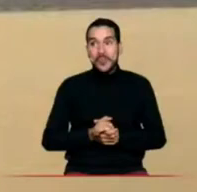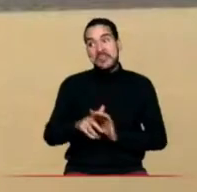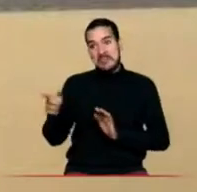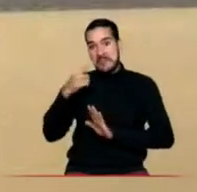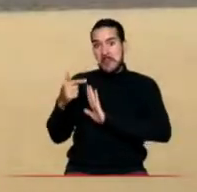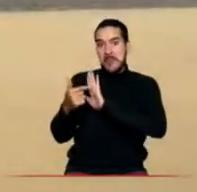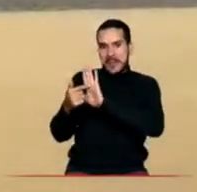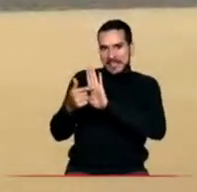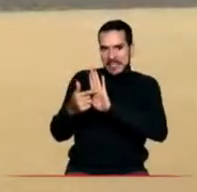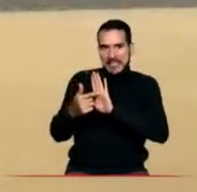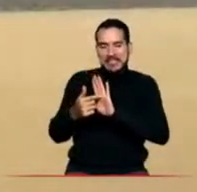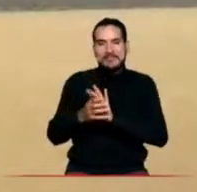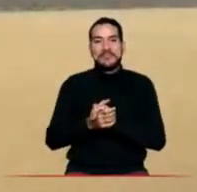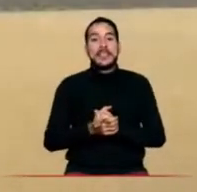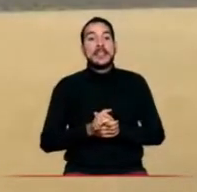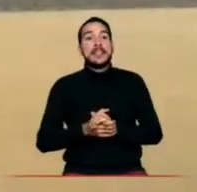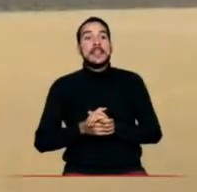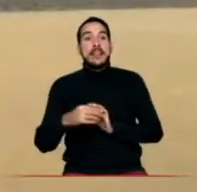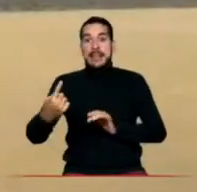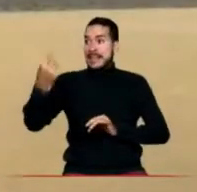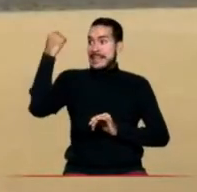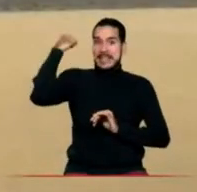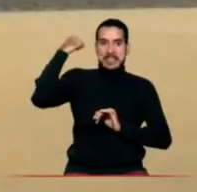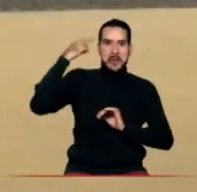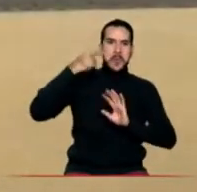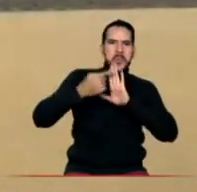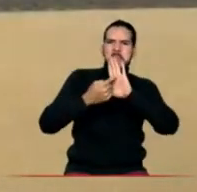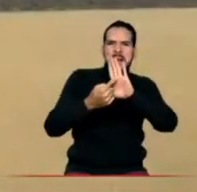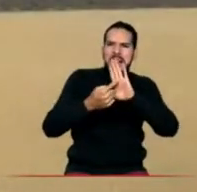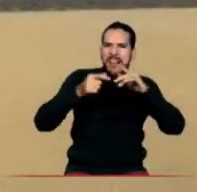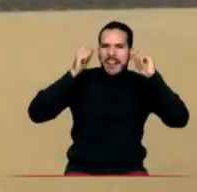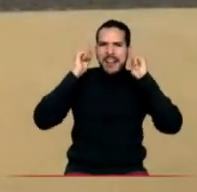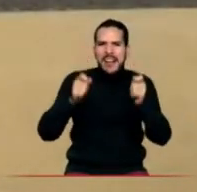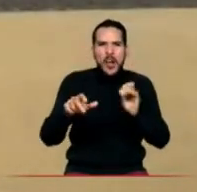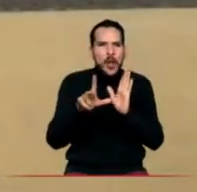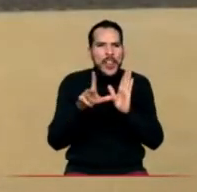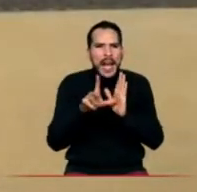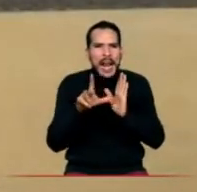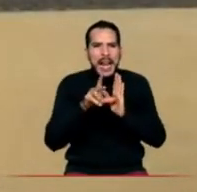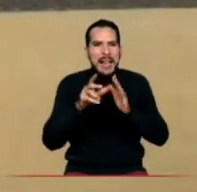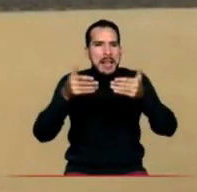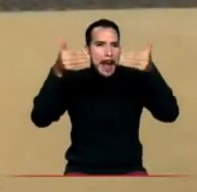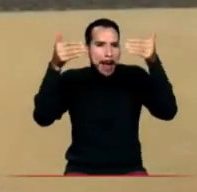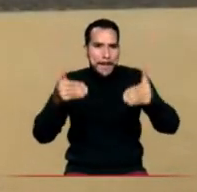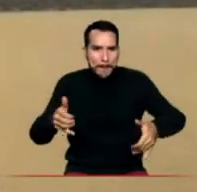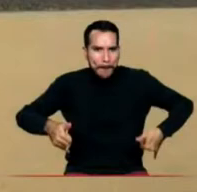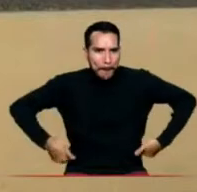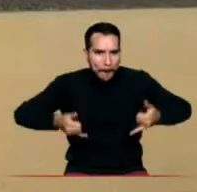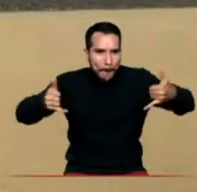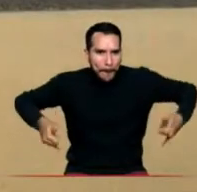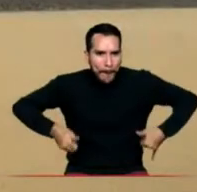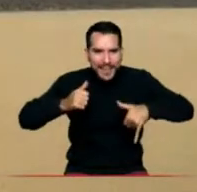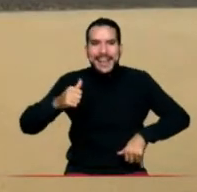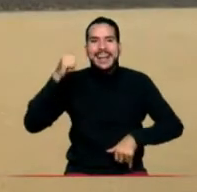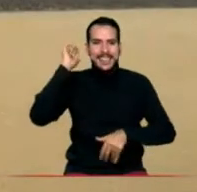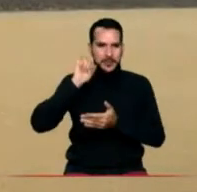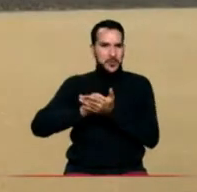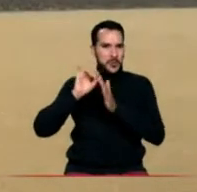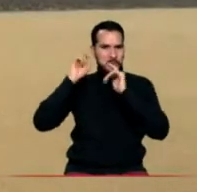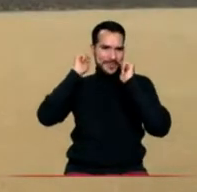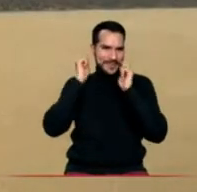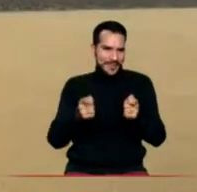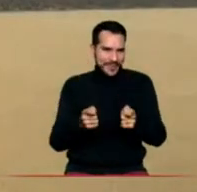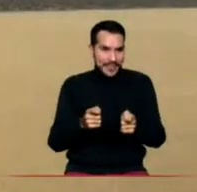arranqué voy a cerrar el Hotel Los Inválidos aquí en París. Aquí se va a realizar el tiro con arco en los Olímpicos